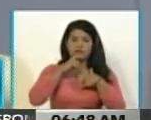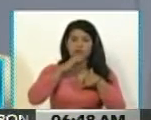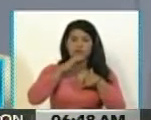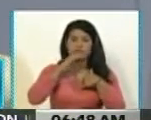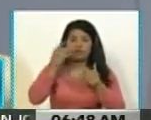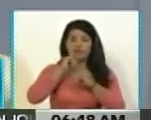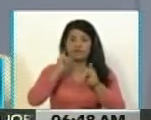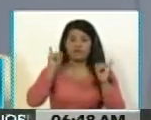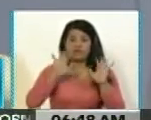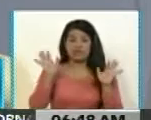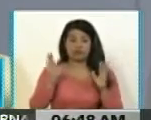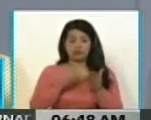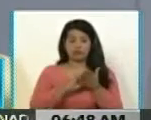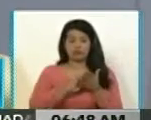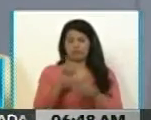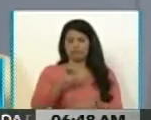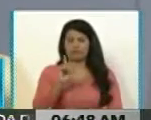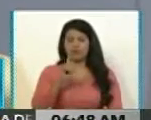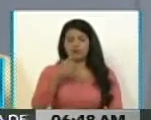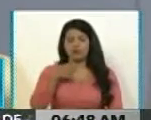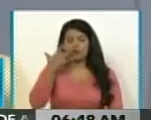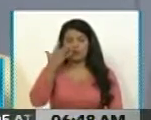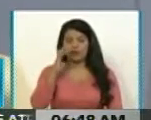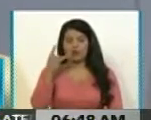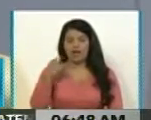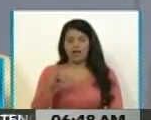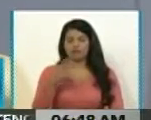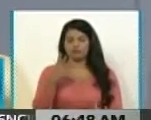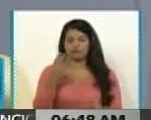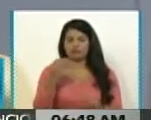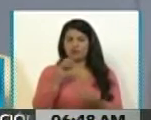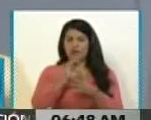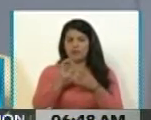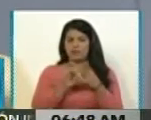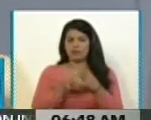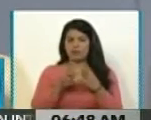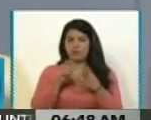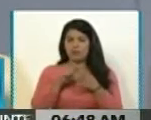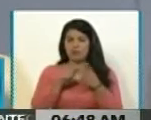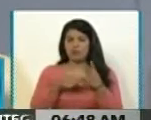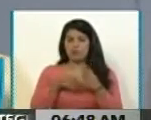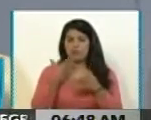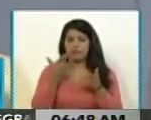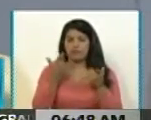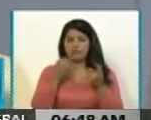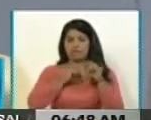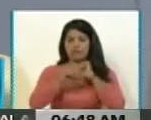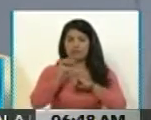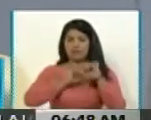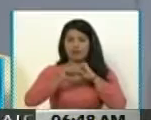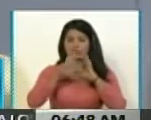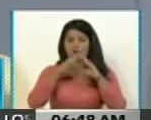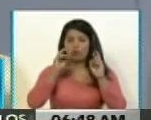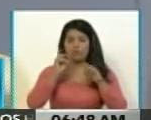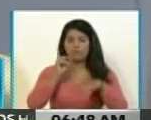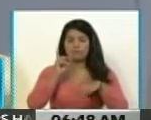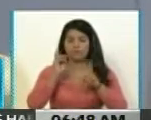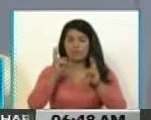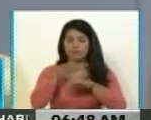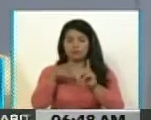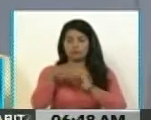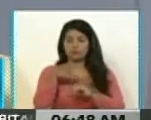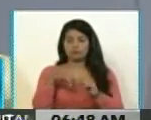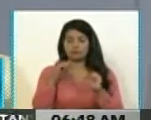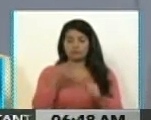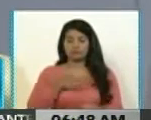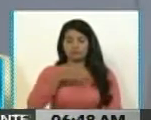pruebas difíciles. Pero creo que tenemos ahorita mucho más elementos para enfrentar los momentos como